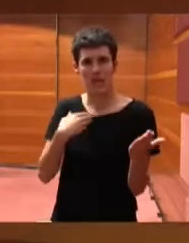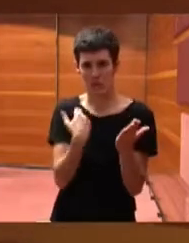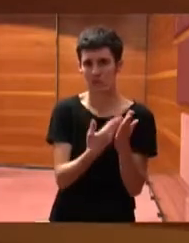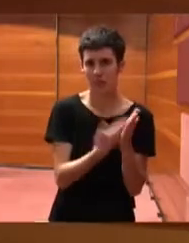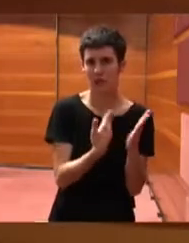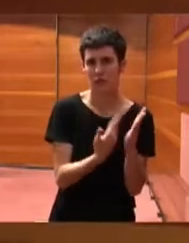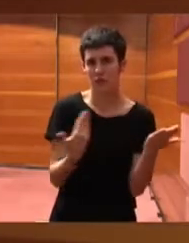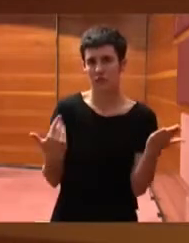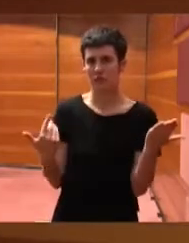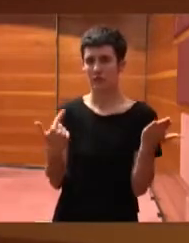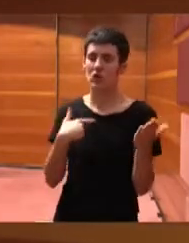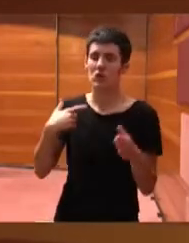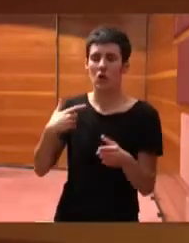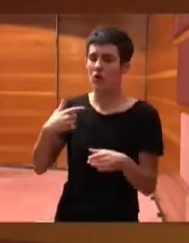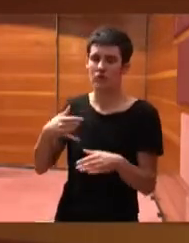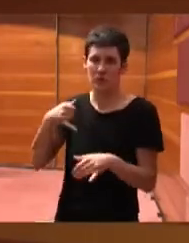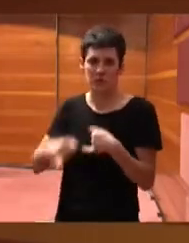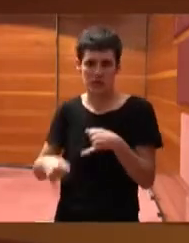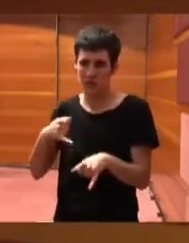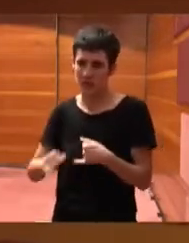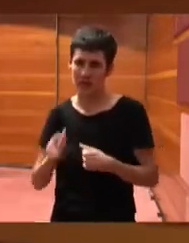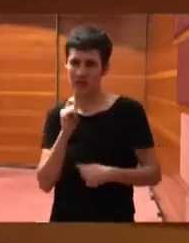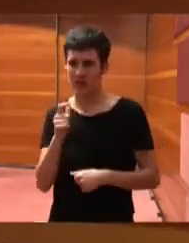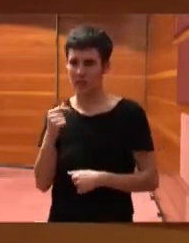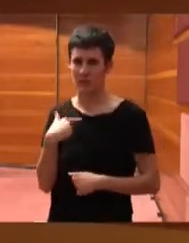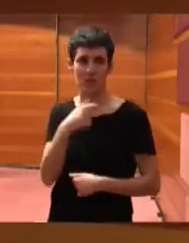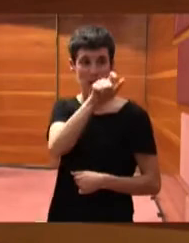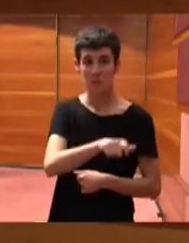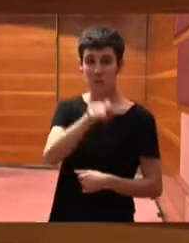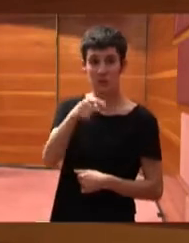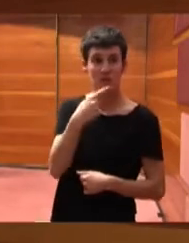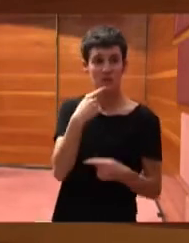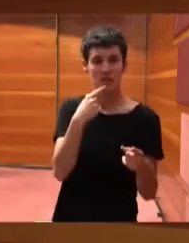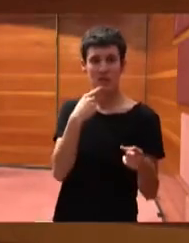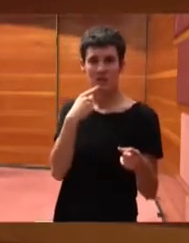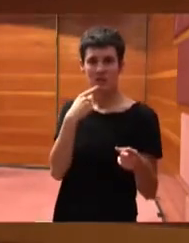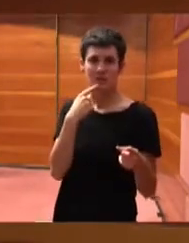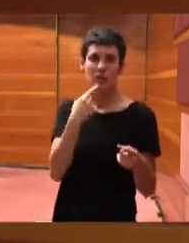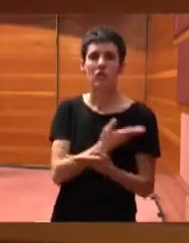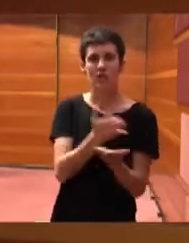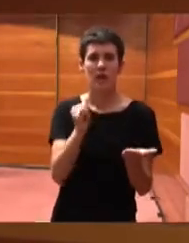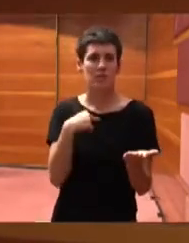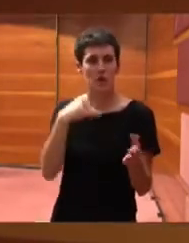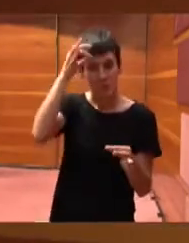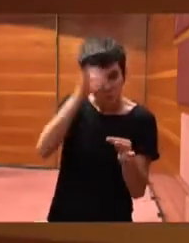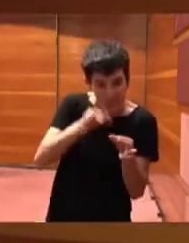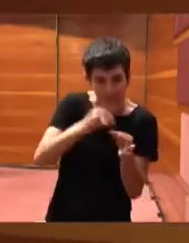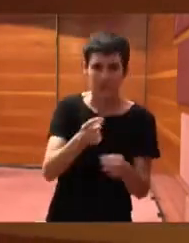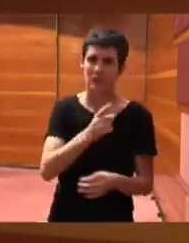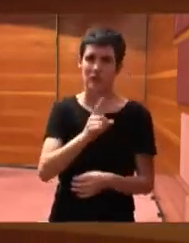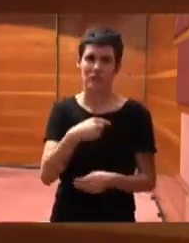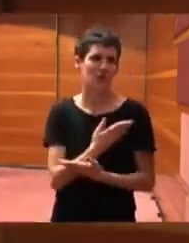aprendido de lo lindo. Ya no me fío de las personas. Las personas me valen para otra cosa, pero no para